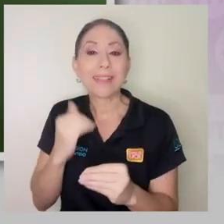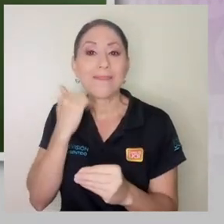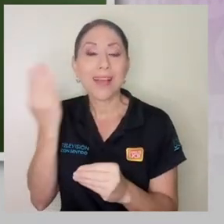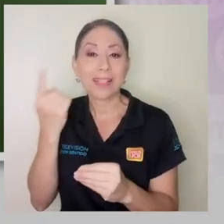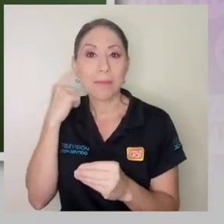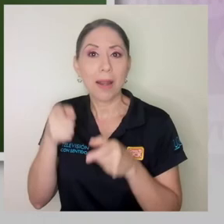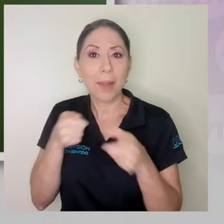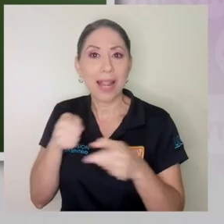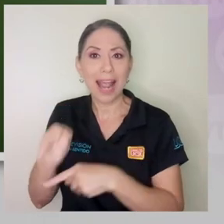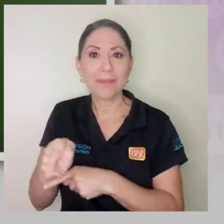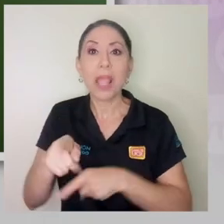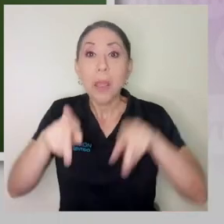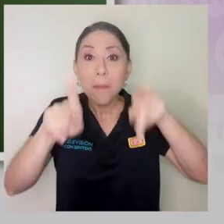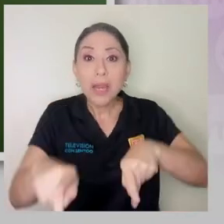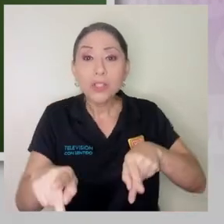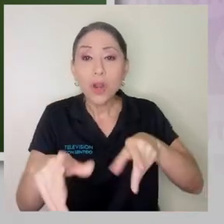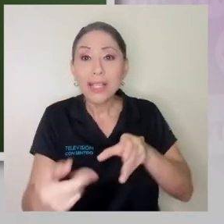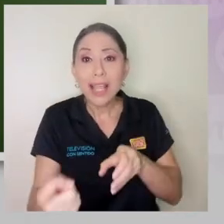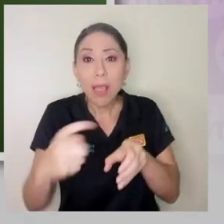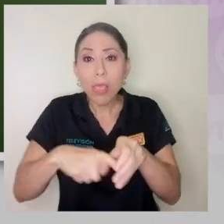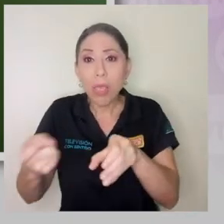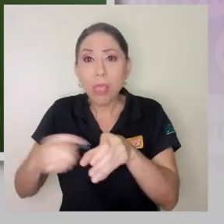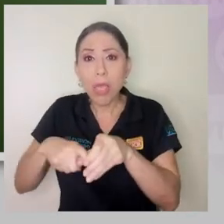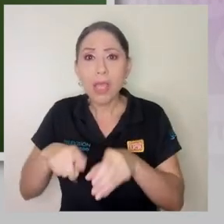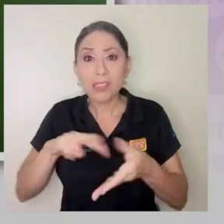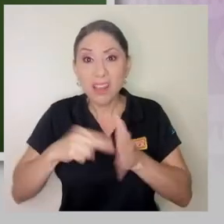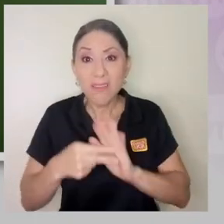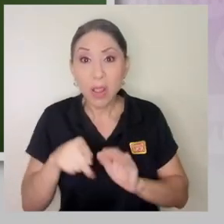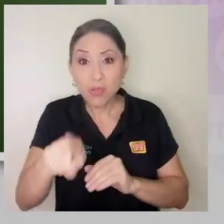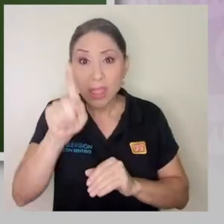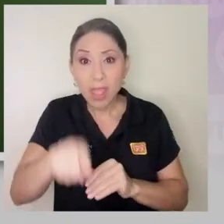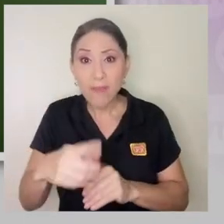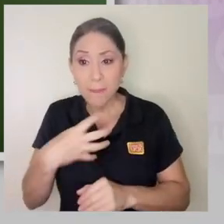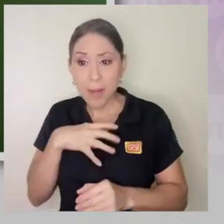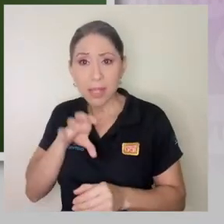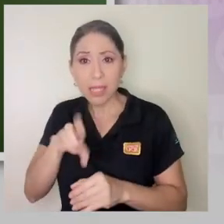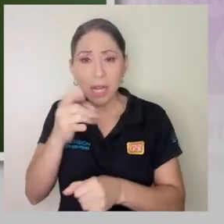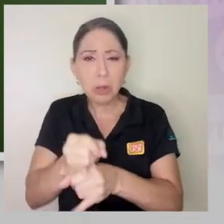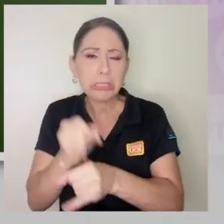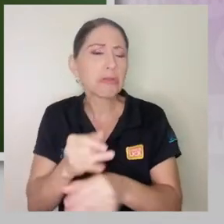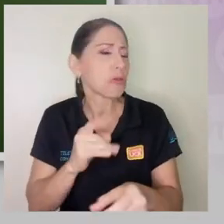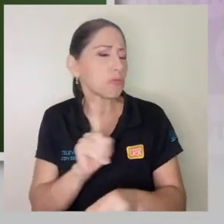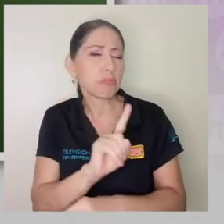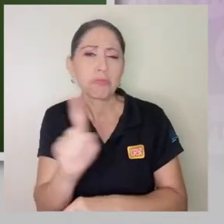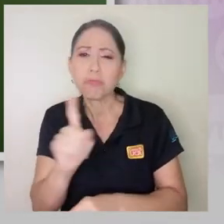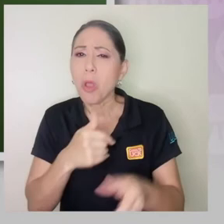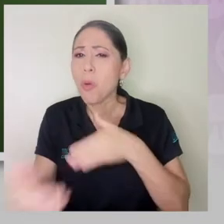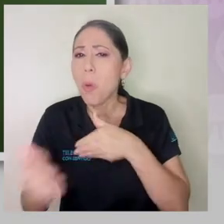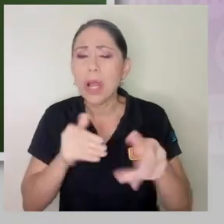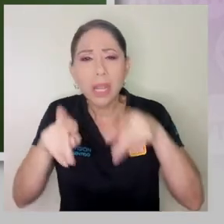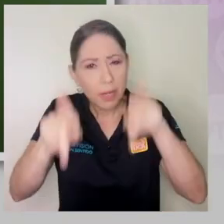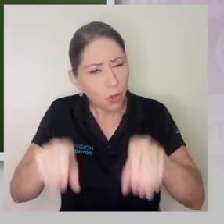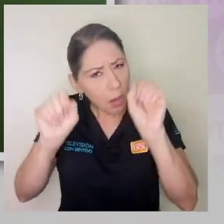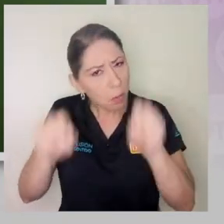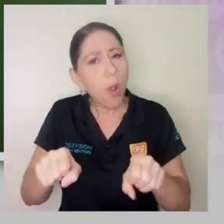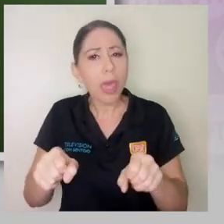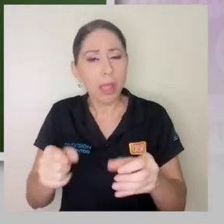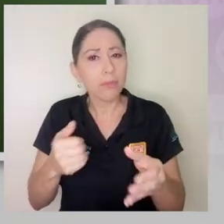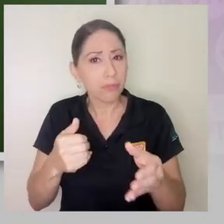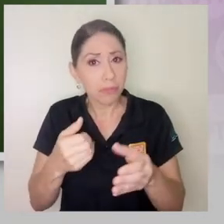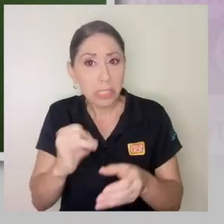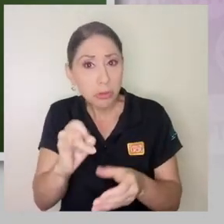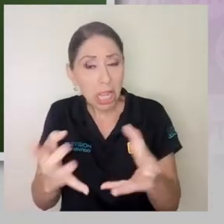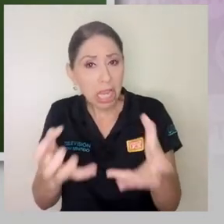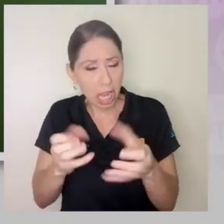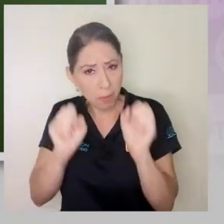que se quieran vincular a la red no tienen que ser de instituciones ni nada, ¿verdad? Pueden vincularse cualquier persona que quiera. Incluso, muy